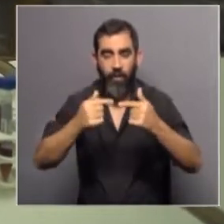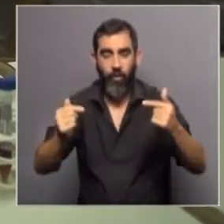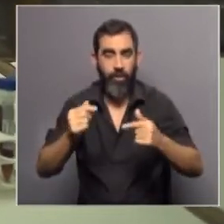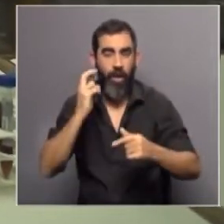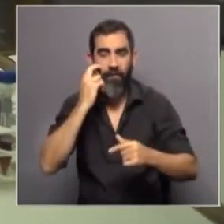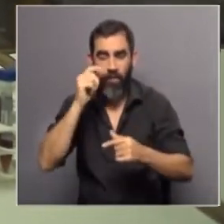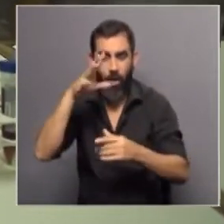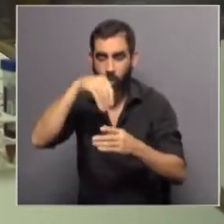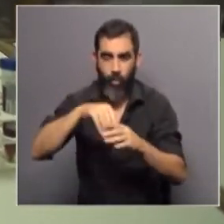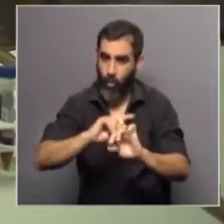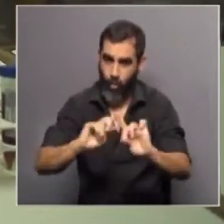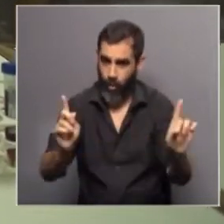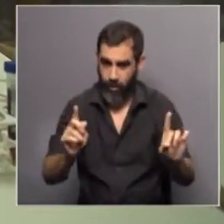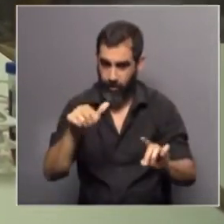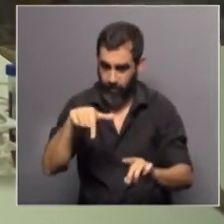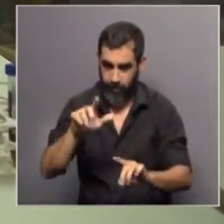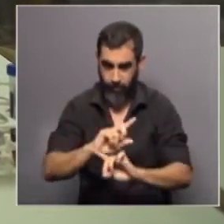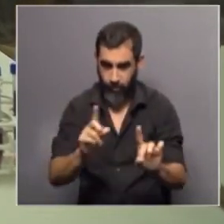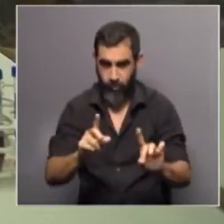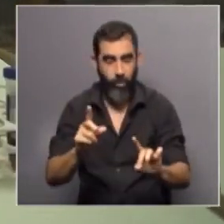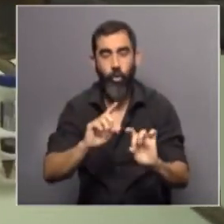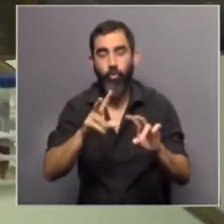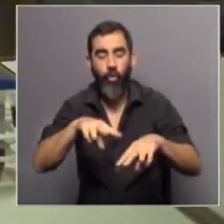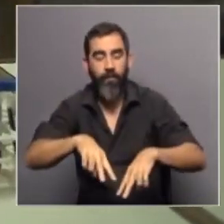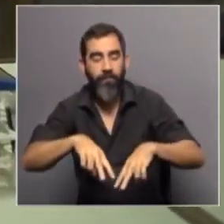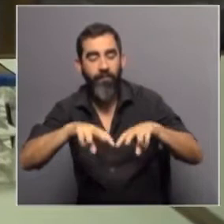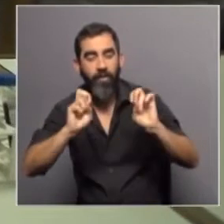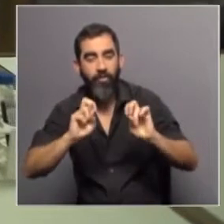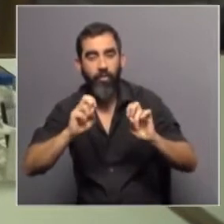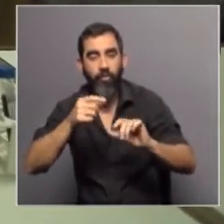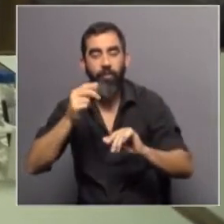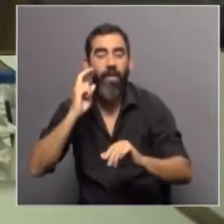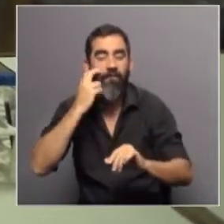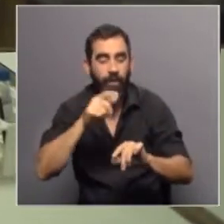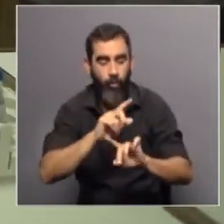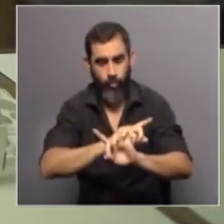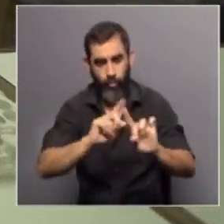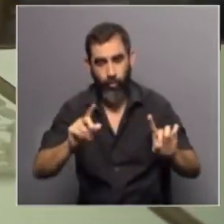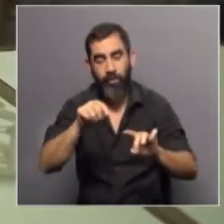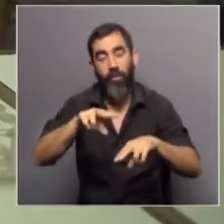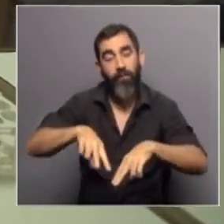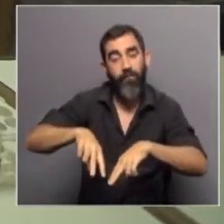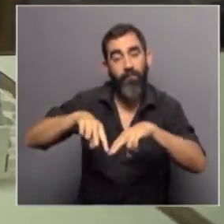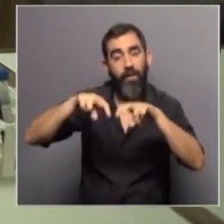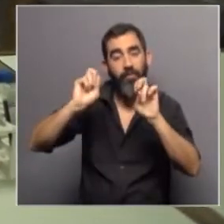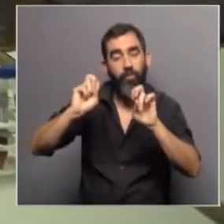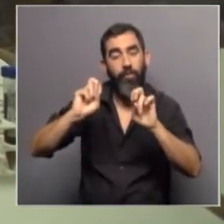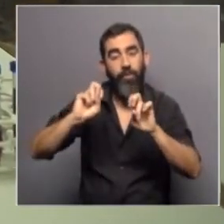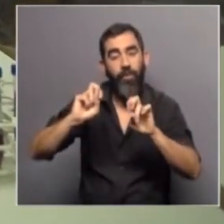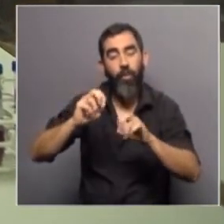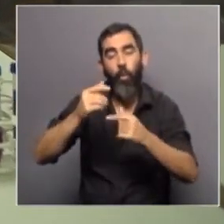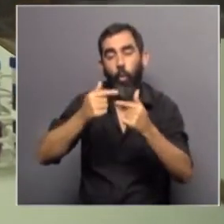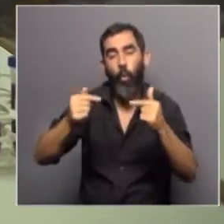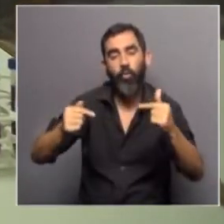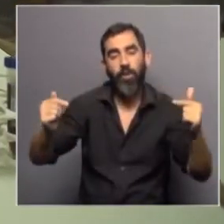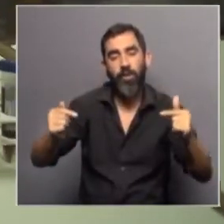vino, necesariamente. O sea, esto no es una investigación a partir del vino, es una investigación a partir de un producto